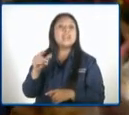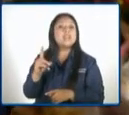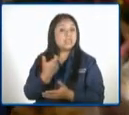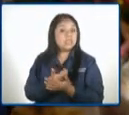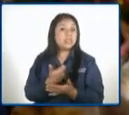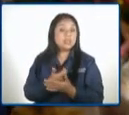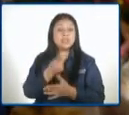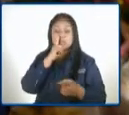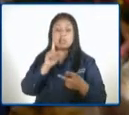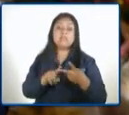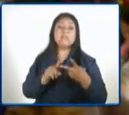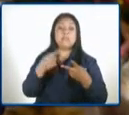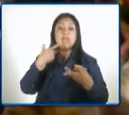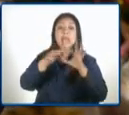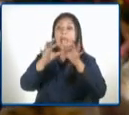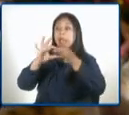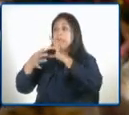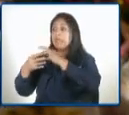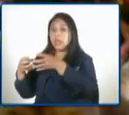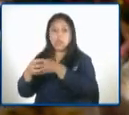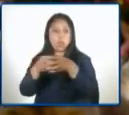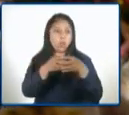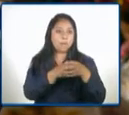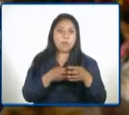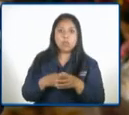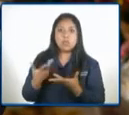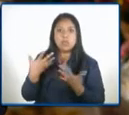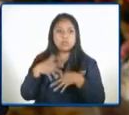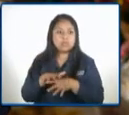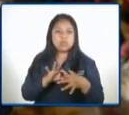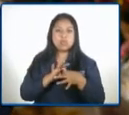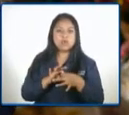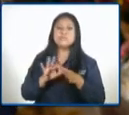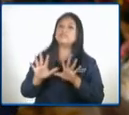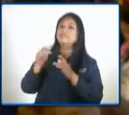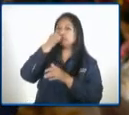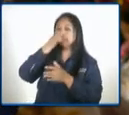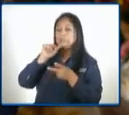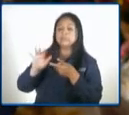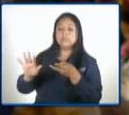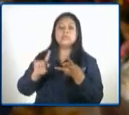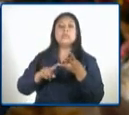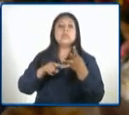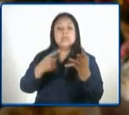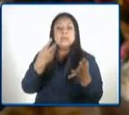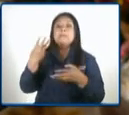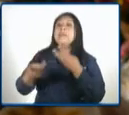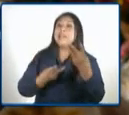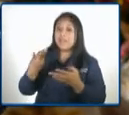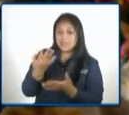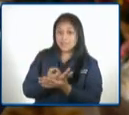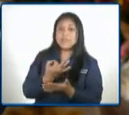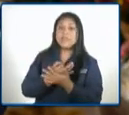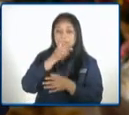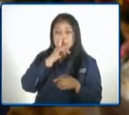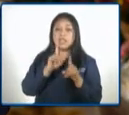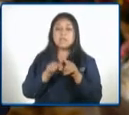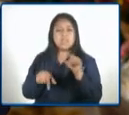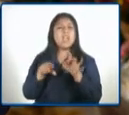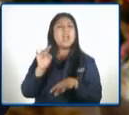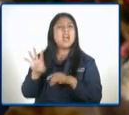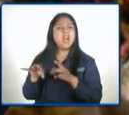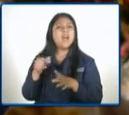de cadenas criminales, es un tema también de mercados financieros que algunas veces se prestan